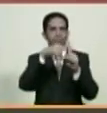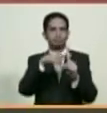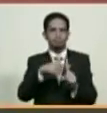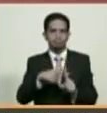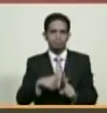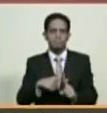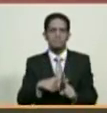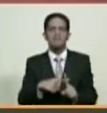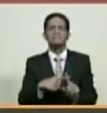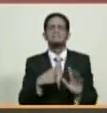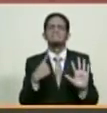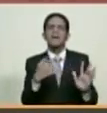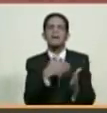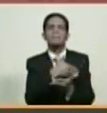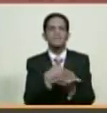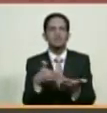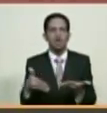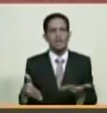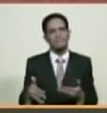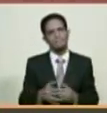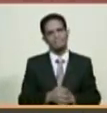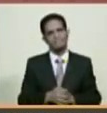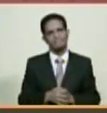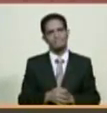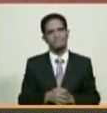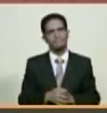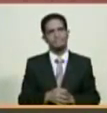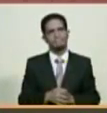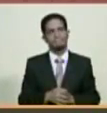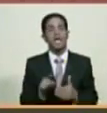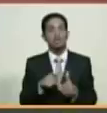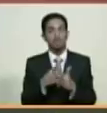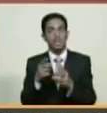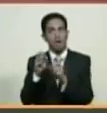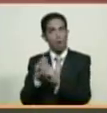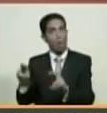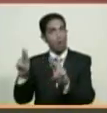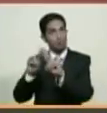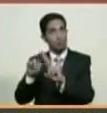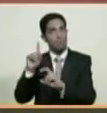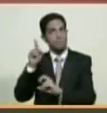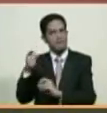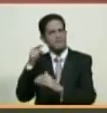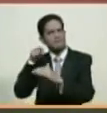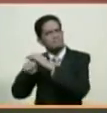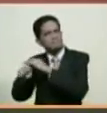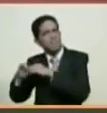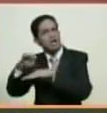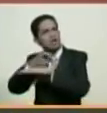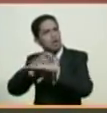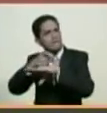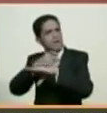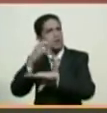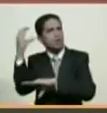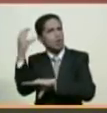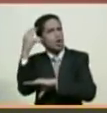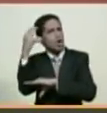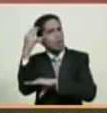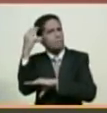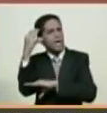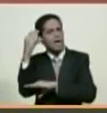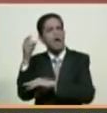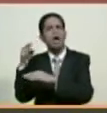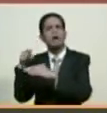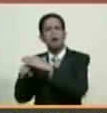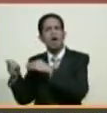ACNUR debería entonces, no sé, dirigirse a esos gobiernos, al gobierno del señor Duque, el gobierno del otro señor, que ni sé cómo se